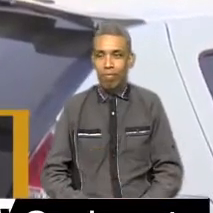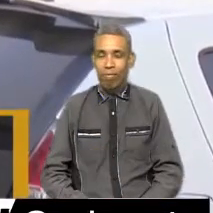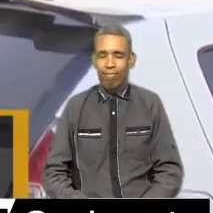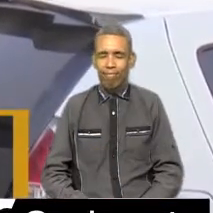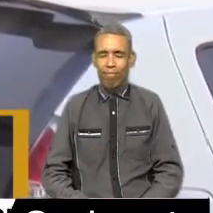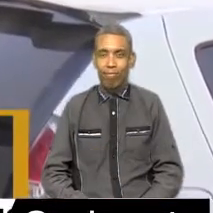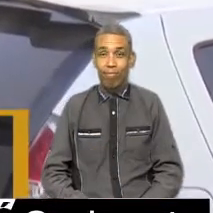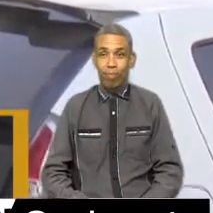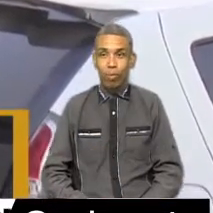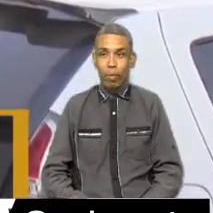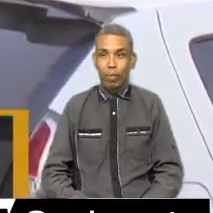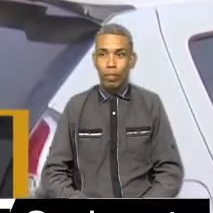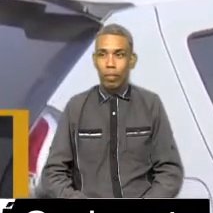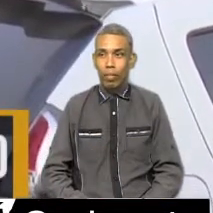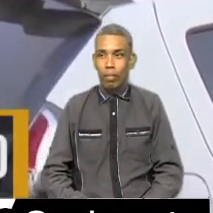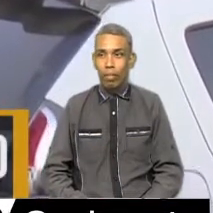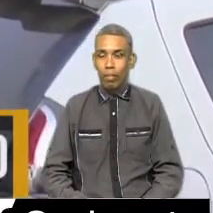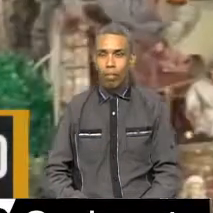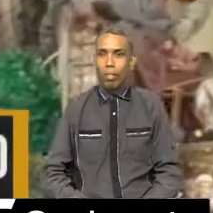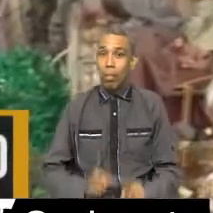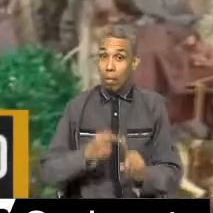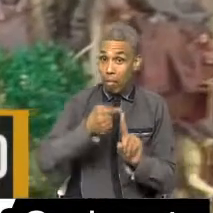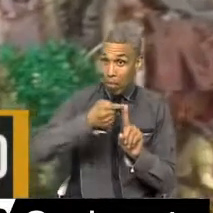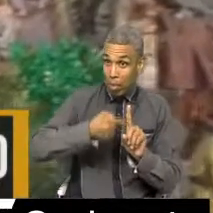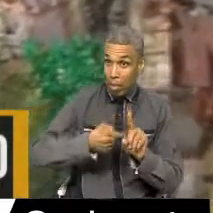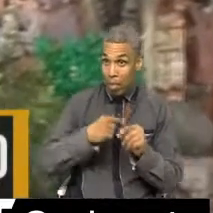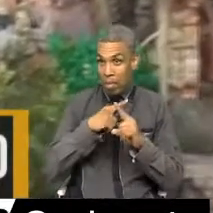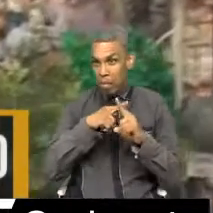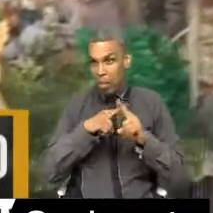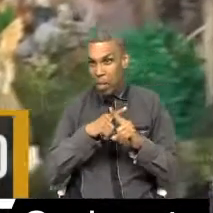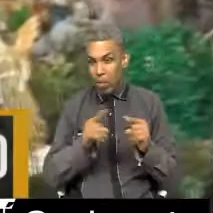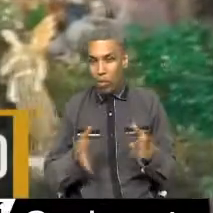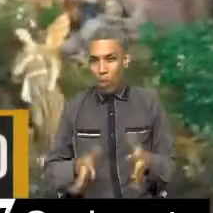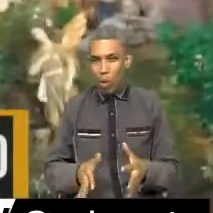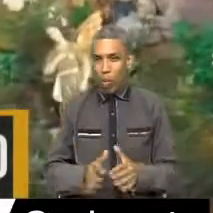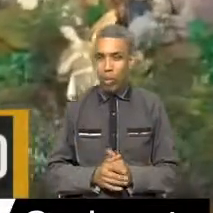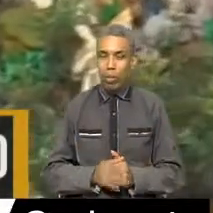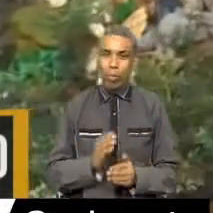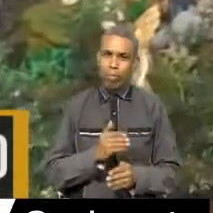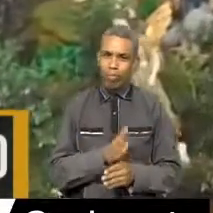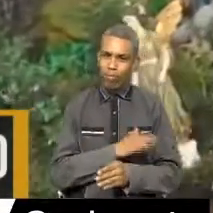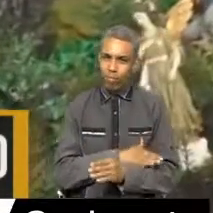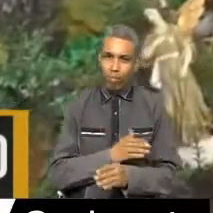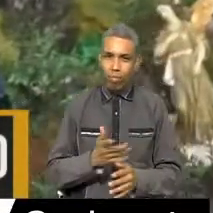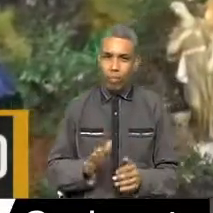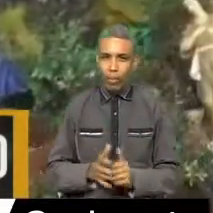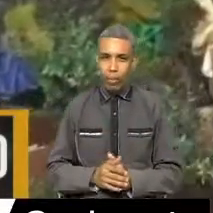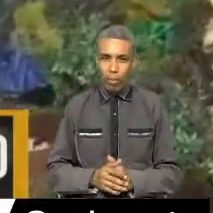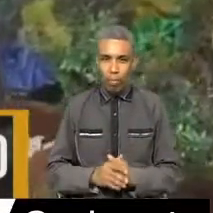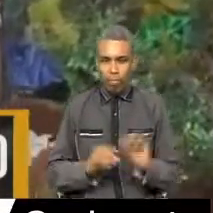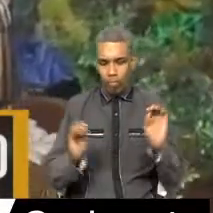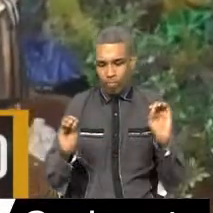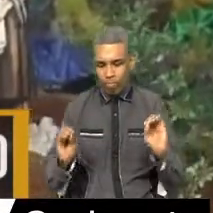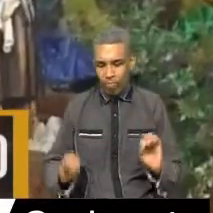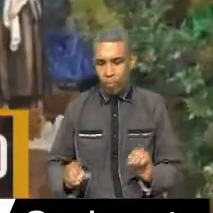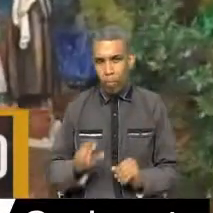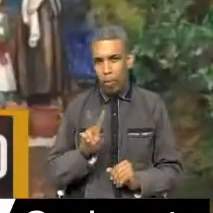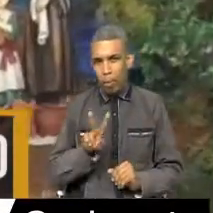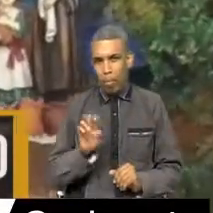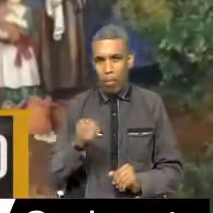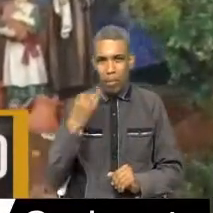aproximadamente de mes y medio. Lo que pasa es que iniciamos el montaje, nos dura 20 días